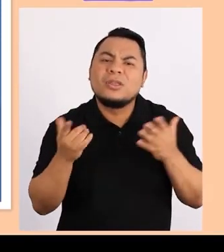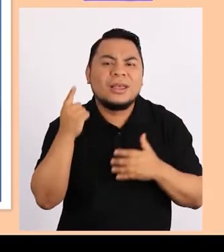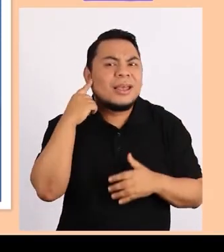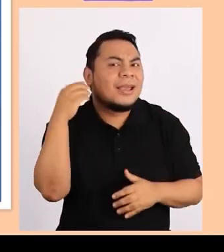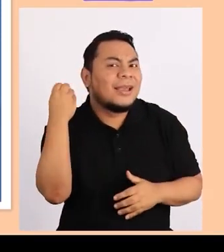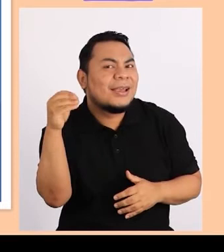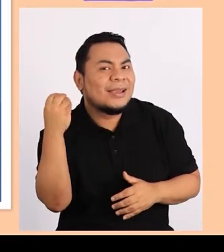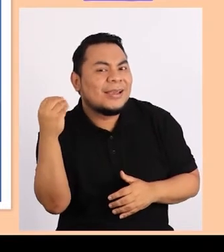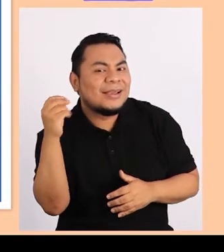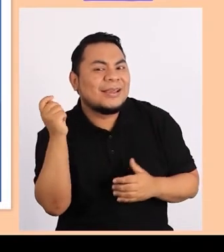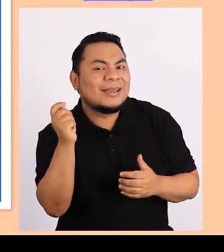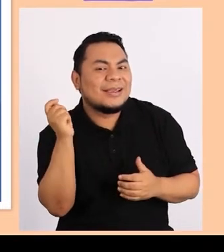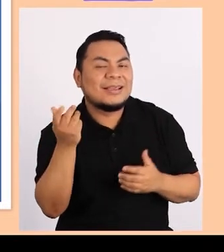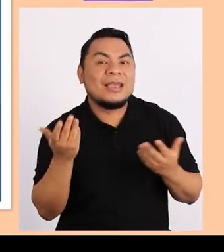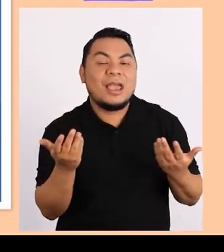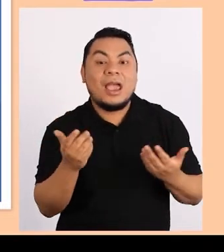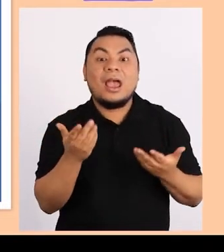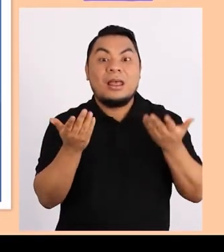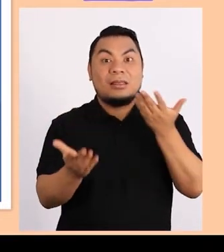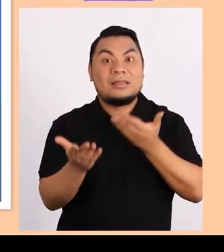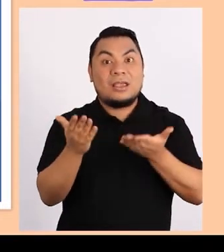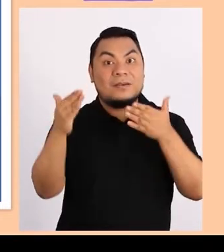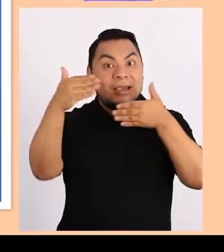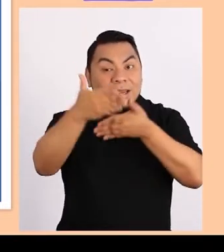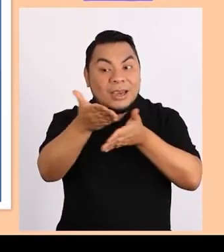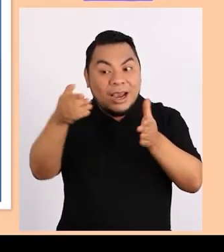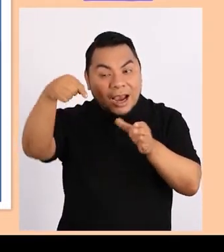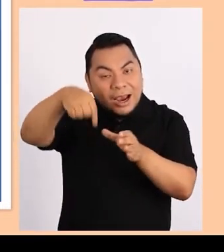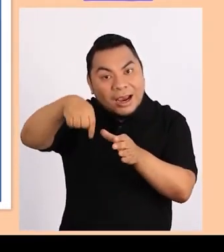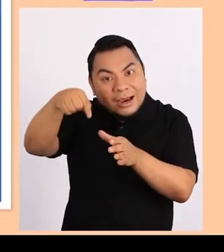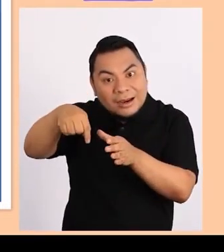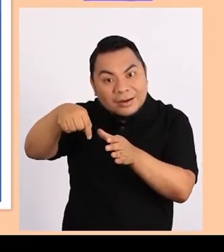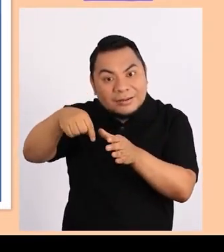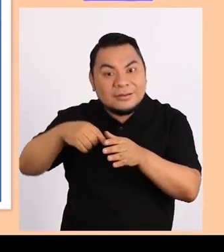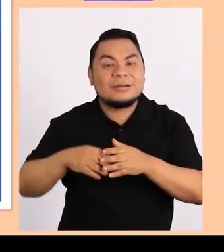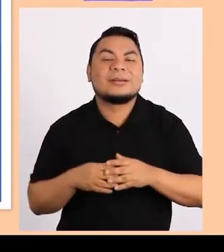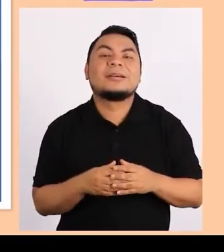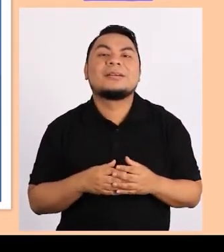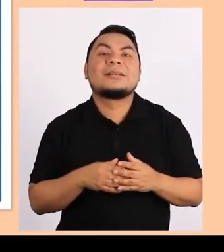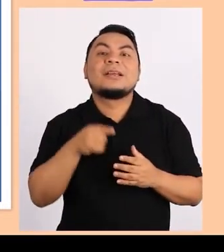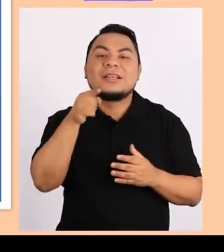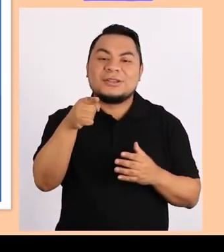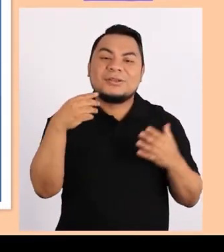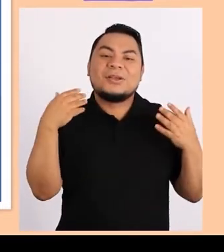¿Dónde está la sonaja? Quizás está en la caja.